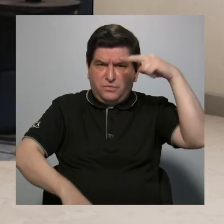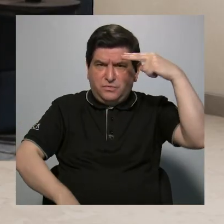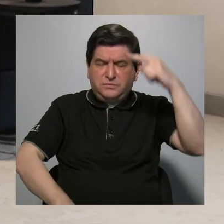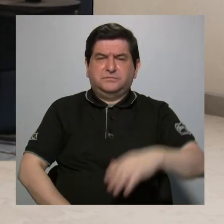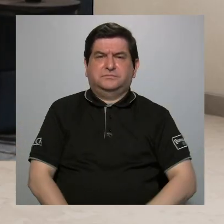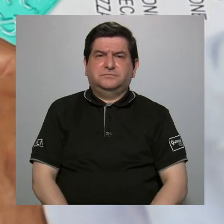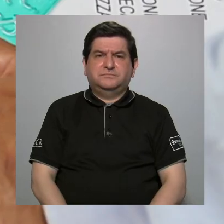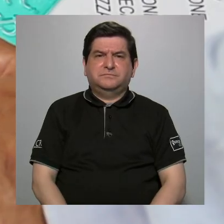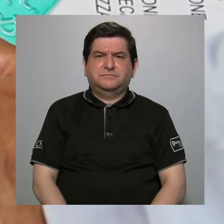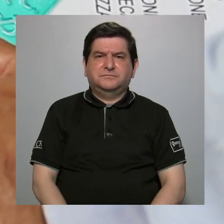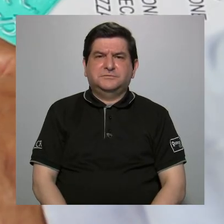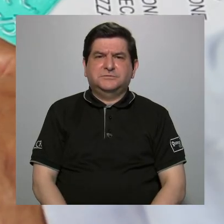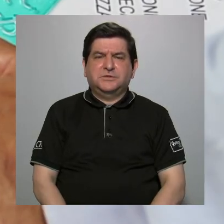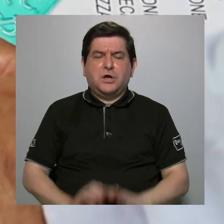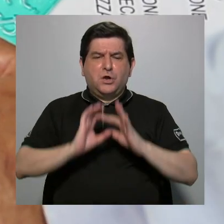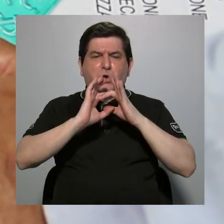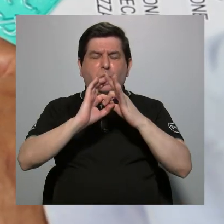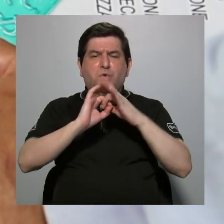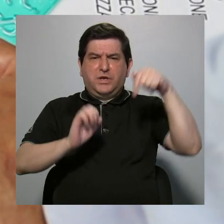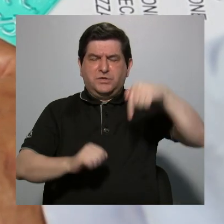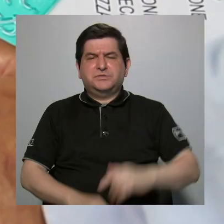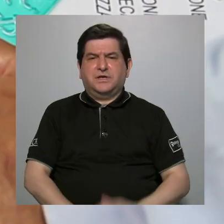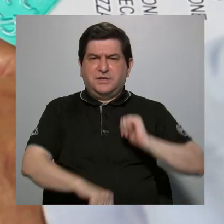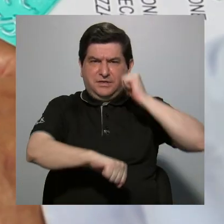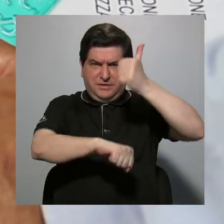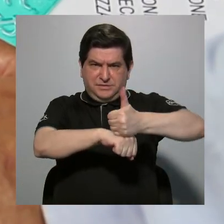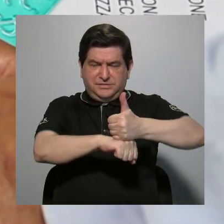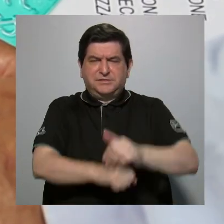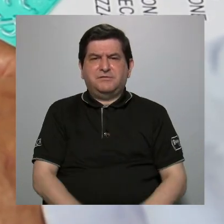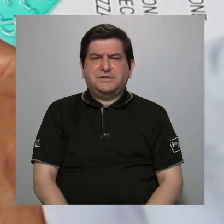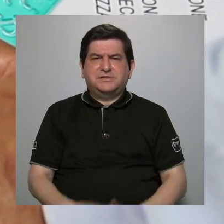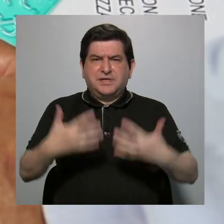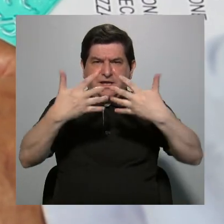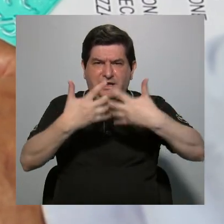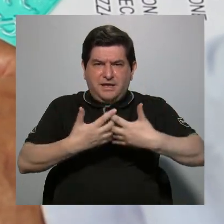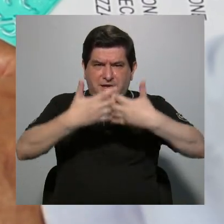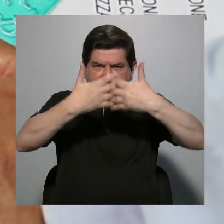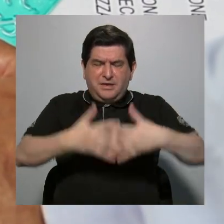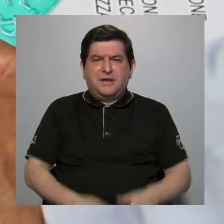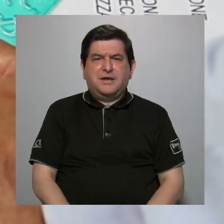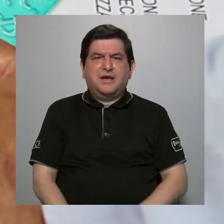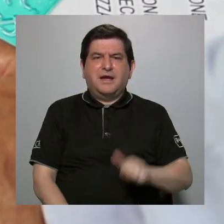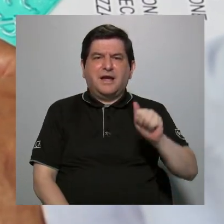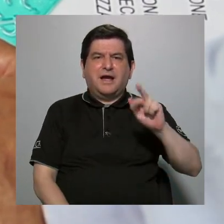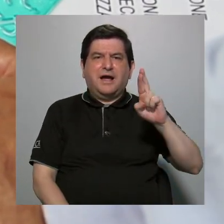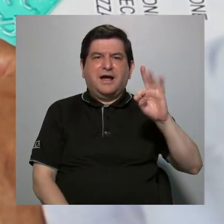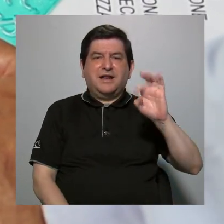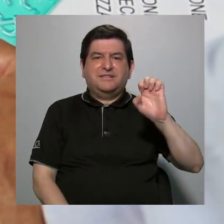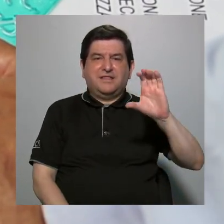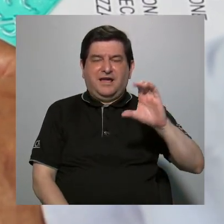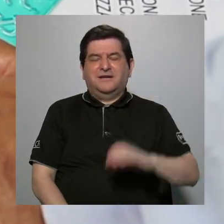México que nos unimos aquí y formamos una compañía que se llamaba Artec.